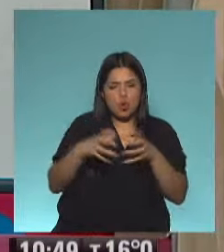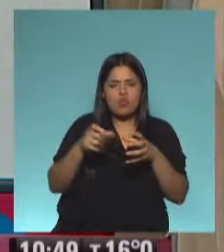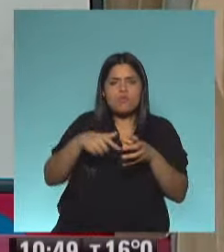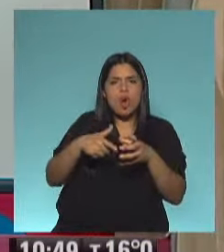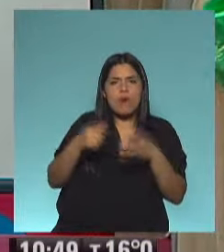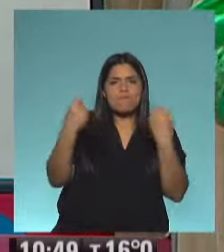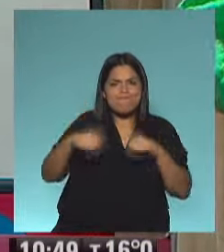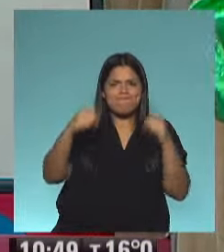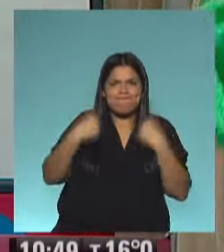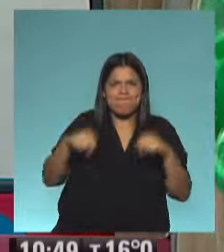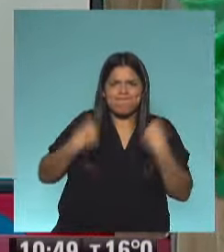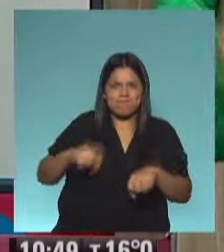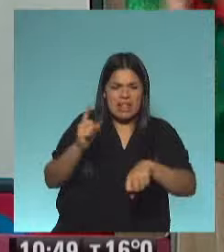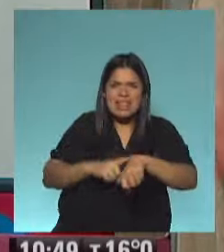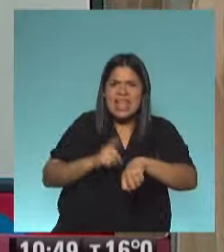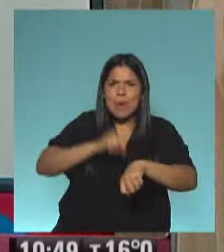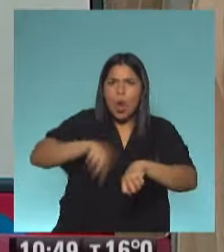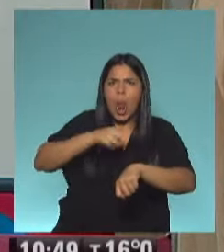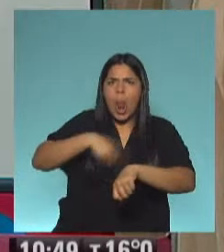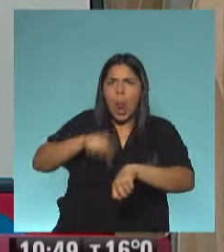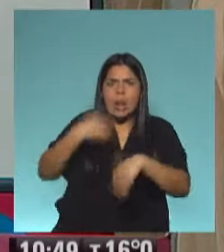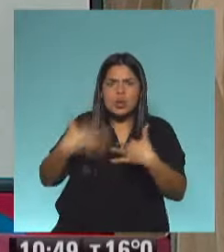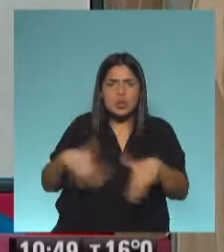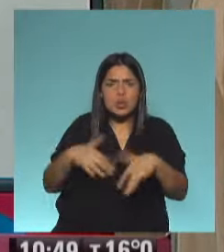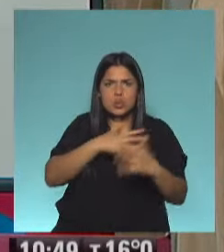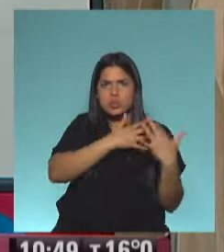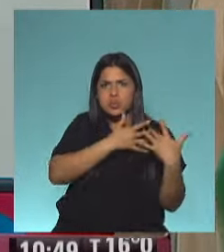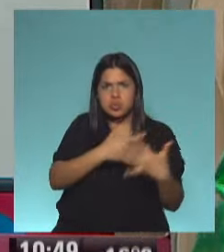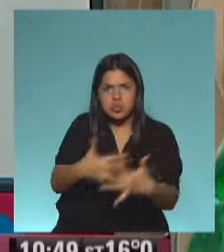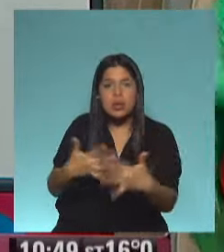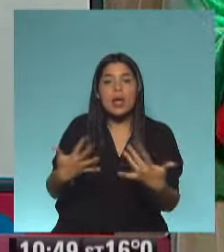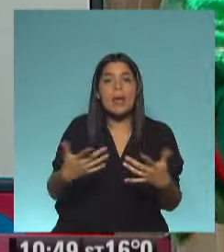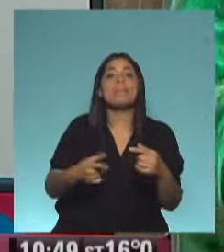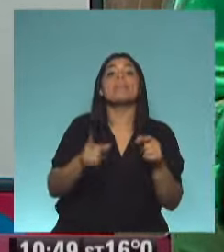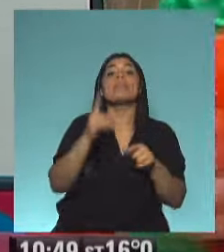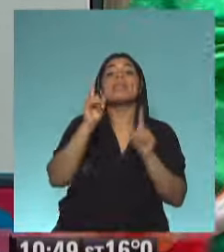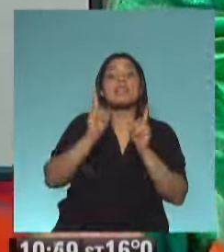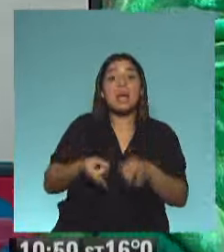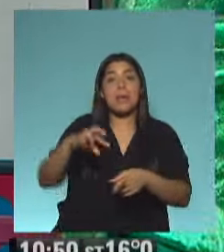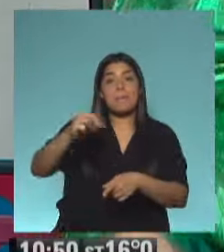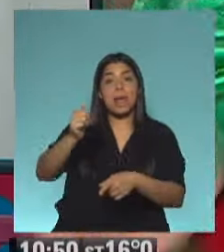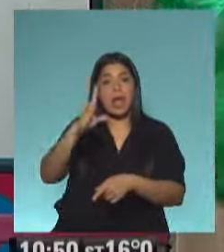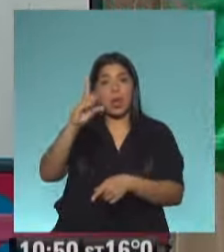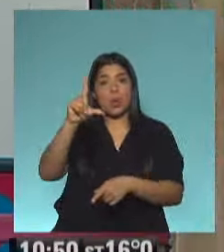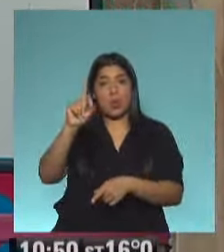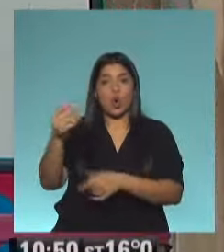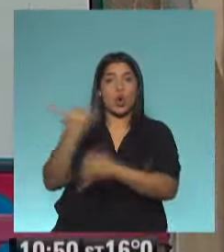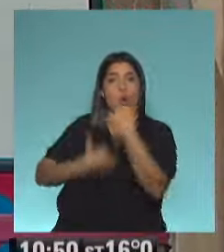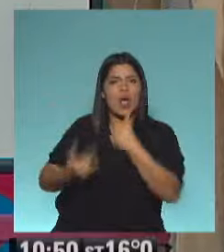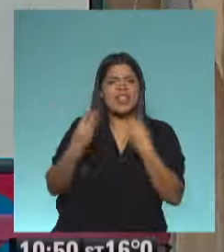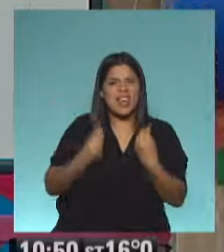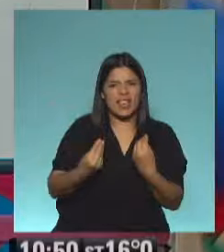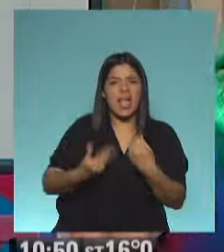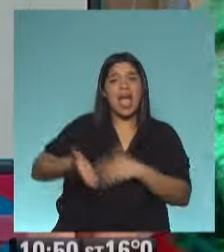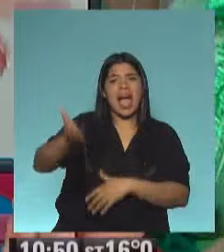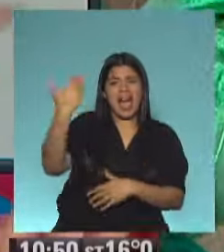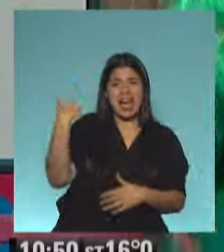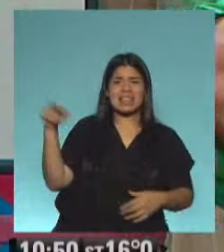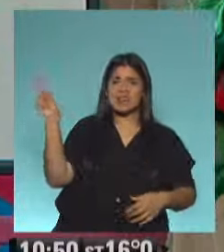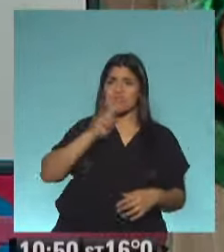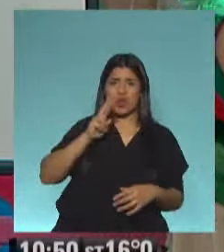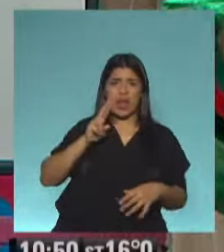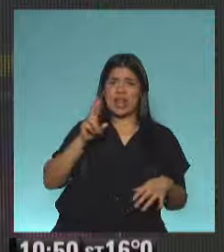tiempo, ¿sí? También nos contó que antes no participaban mujeres en las murgas y que ¿verdad? Se fueron incorporando las mujeres,